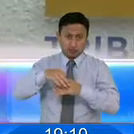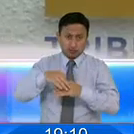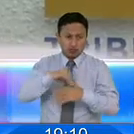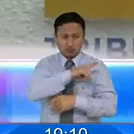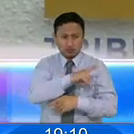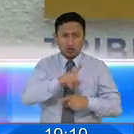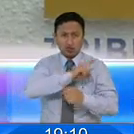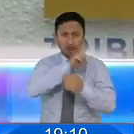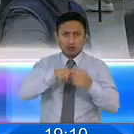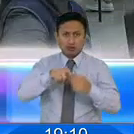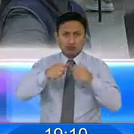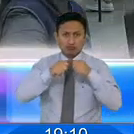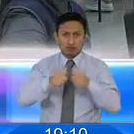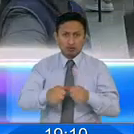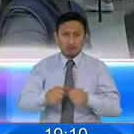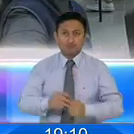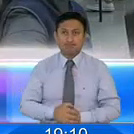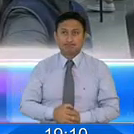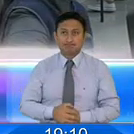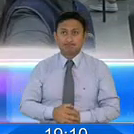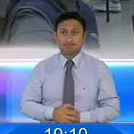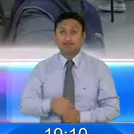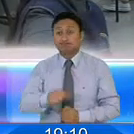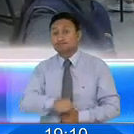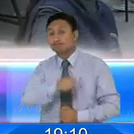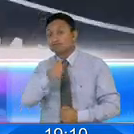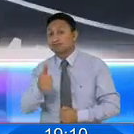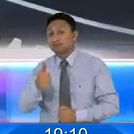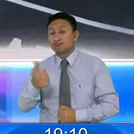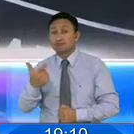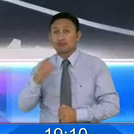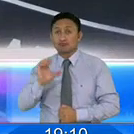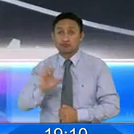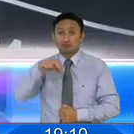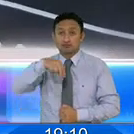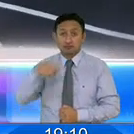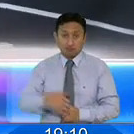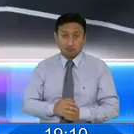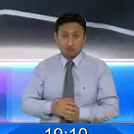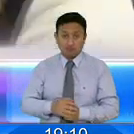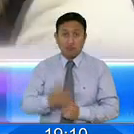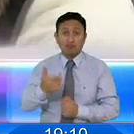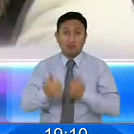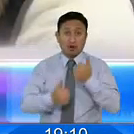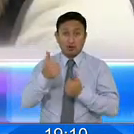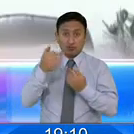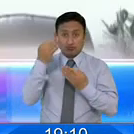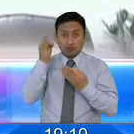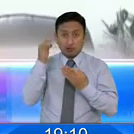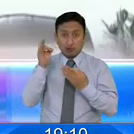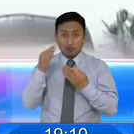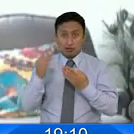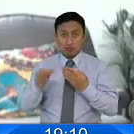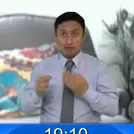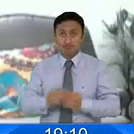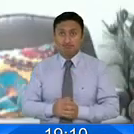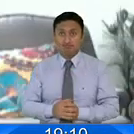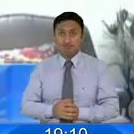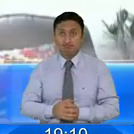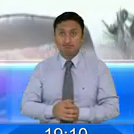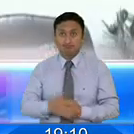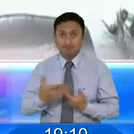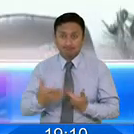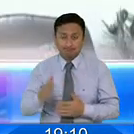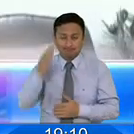ratificó su inscripción. Por otro lado, el organismo electoral deberá seguir con la calificación de candidaturas. Hay que conocer